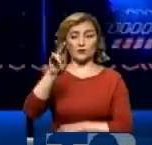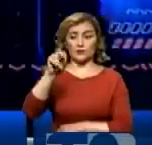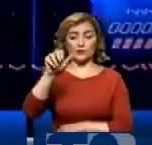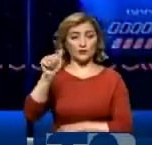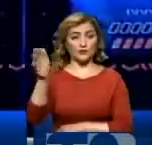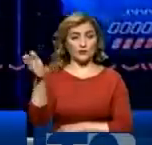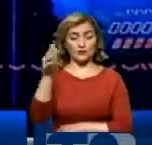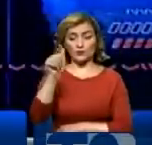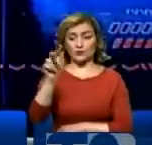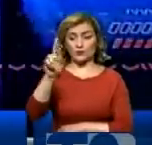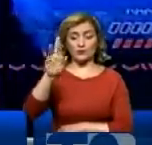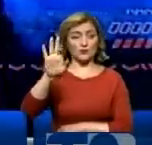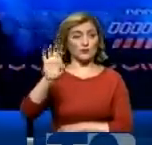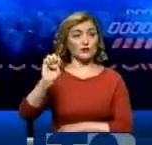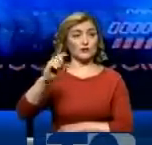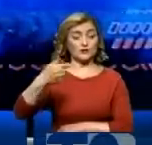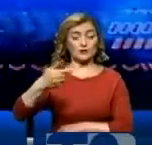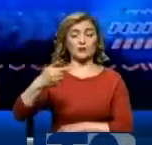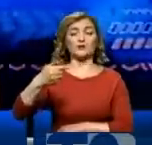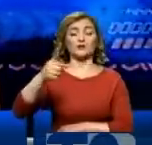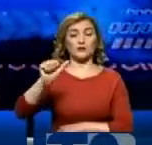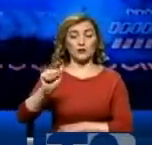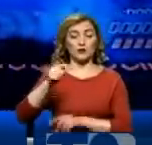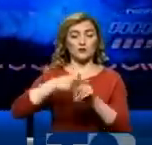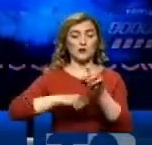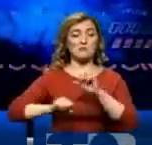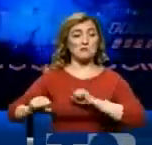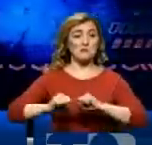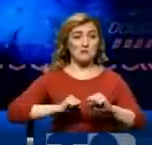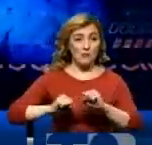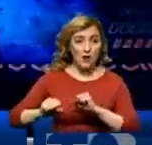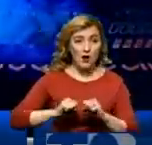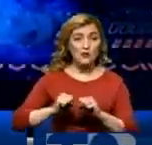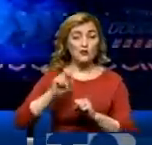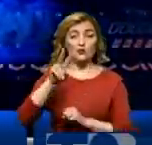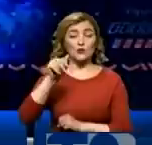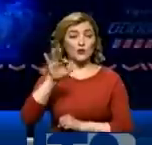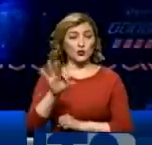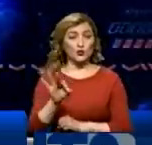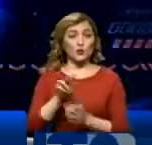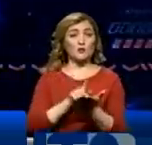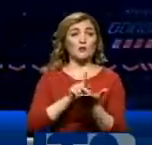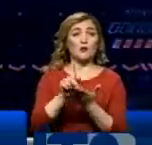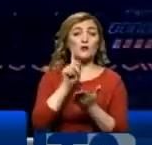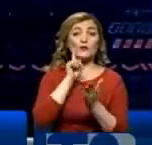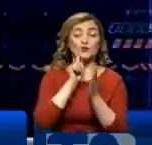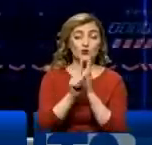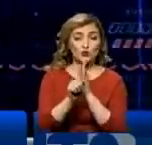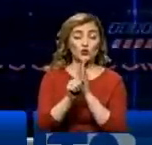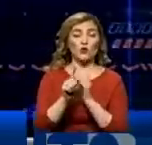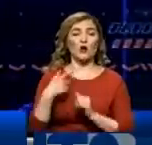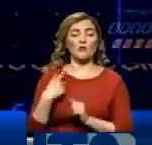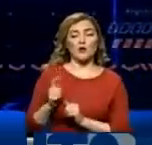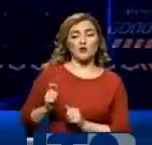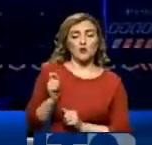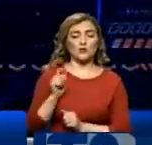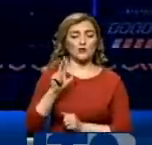la denunció en mayo del 2019 y sostiene que tenía un salario de $3,117, de los cuales debía